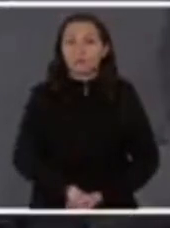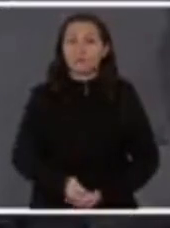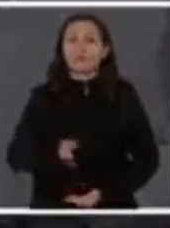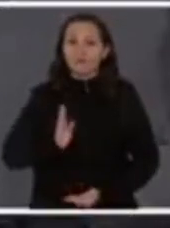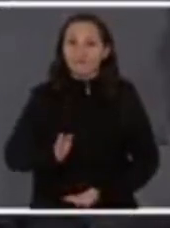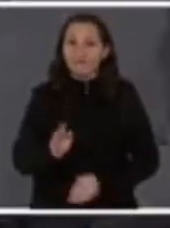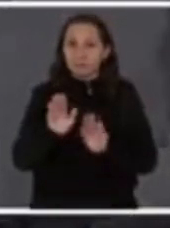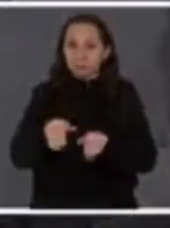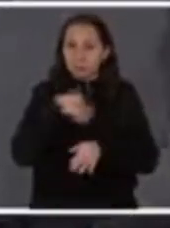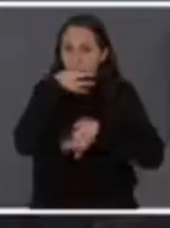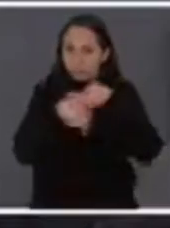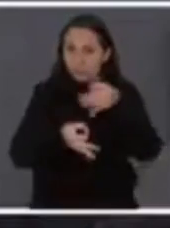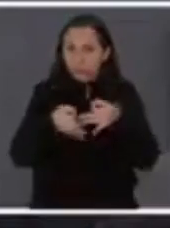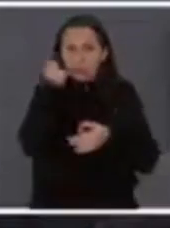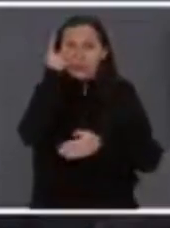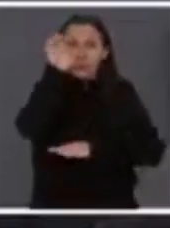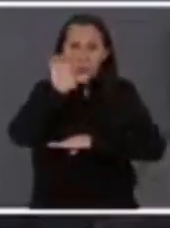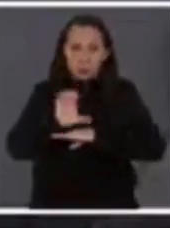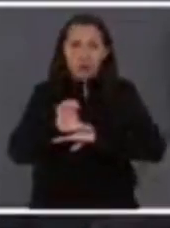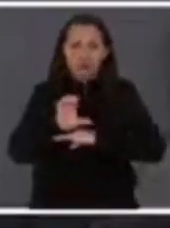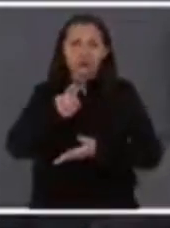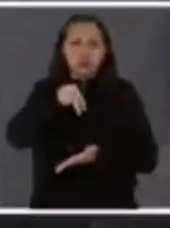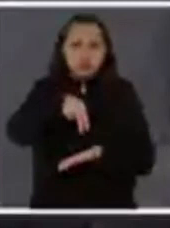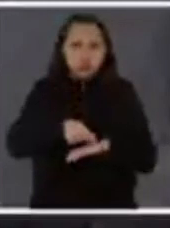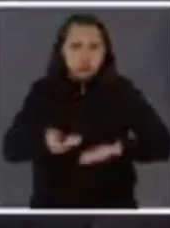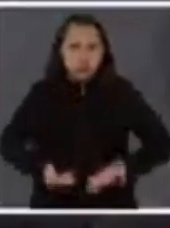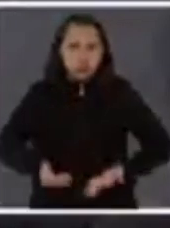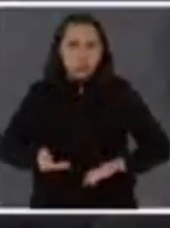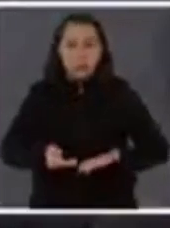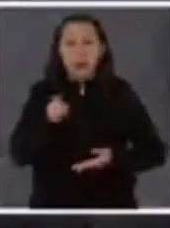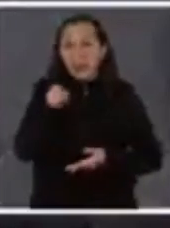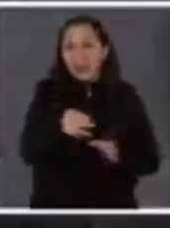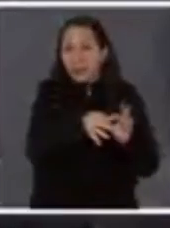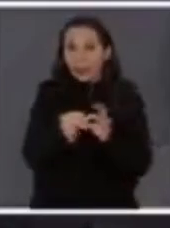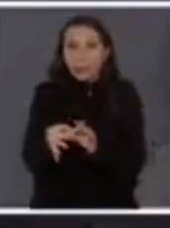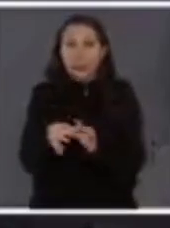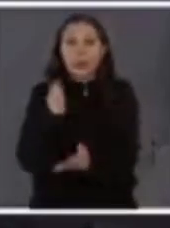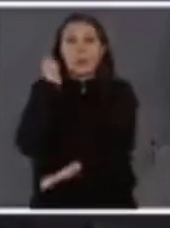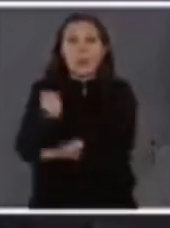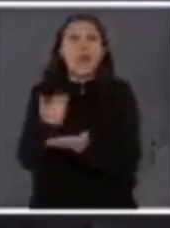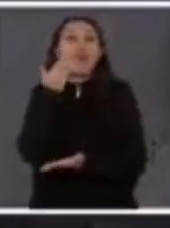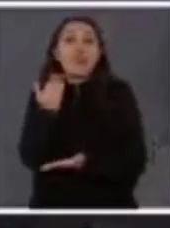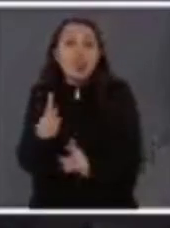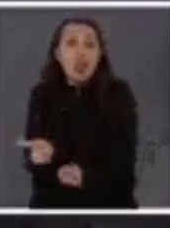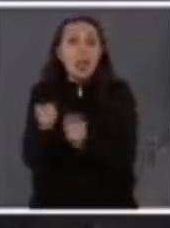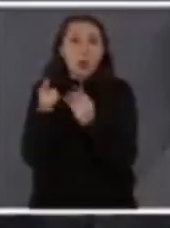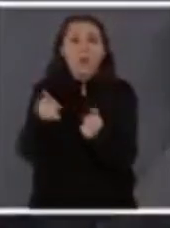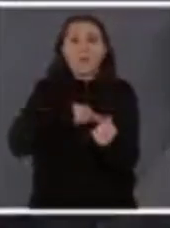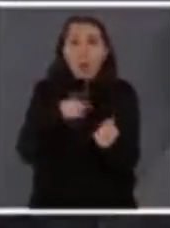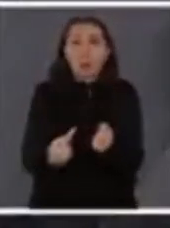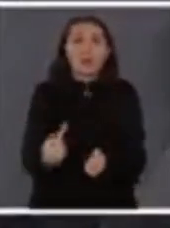siguiendo en esta línea, quiero que sepan que el Estado está presente, y en este sentido, el pago del bono de recuperación para las